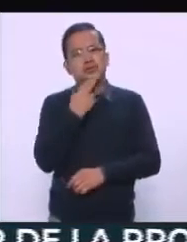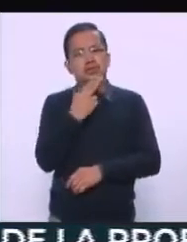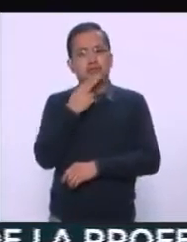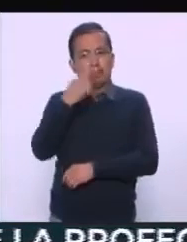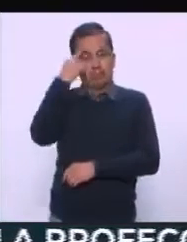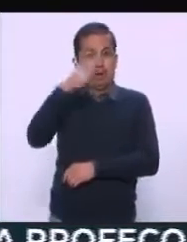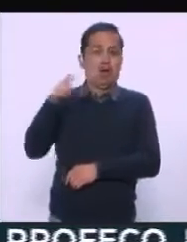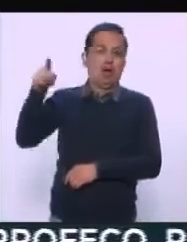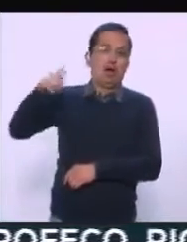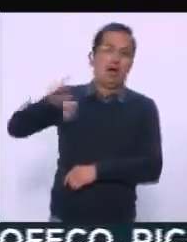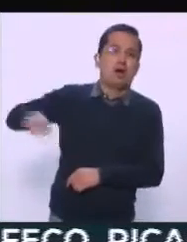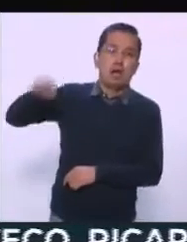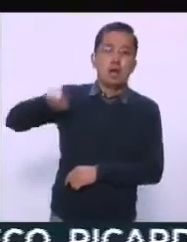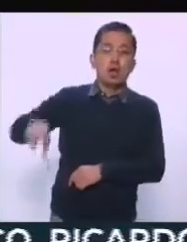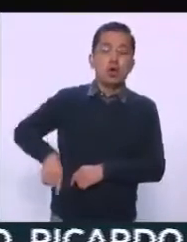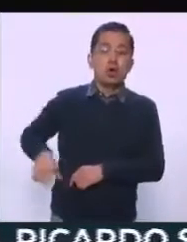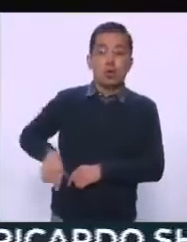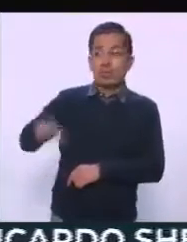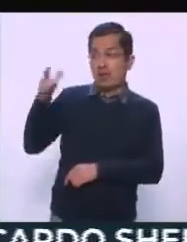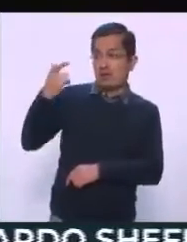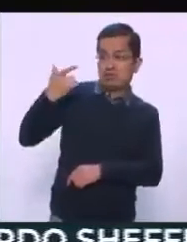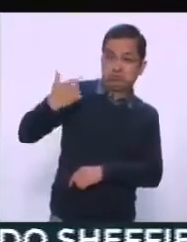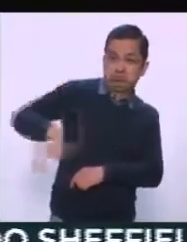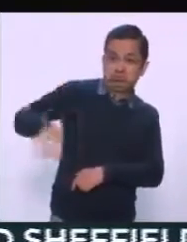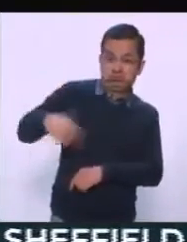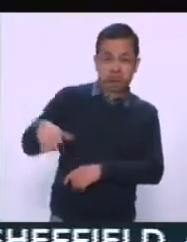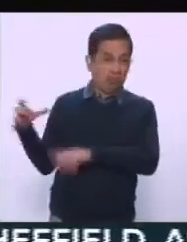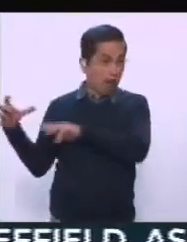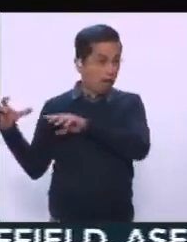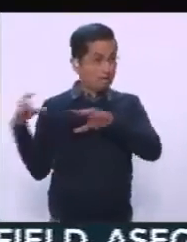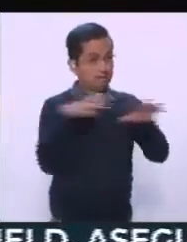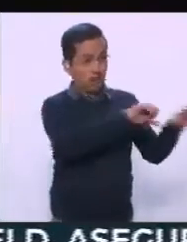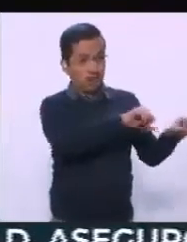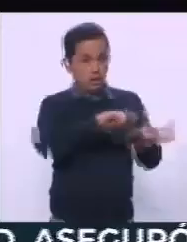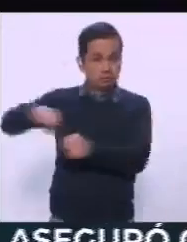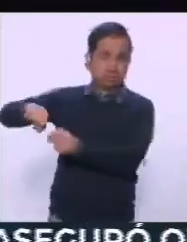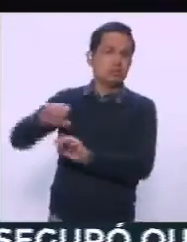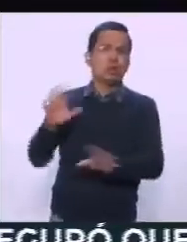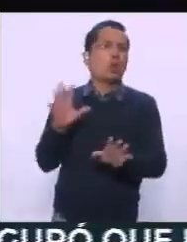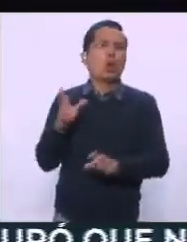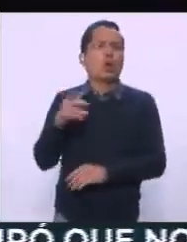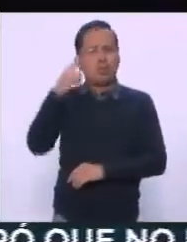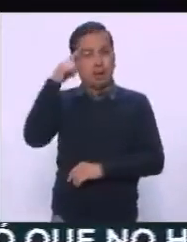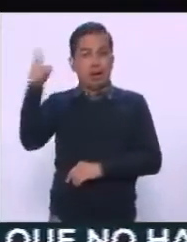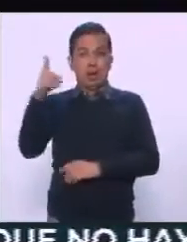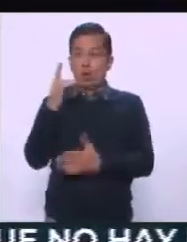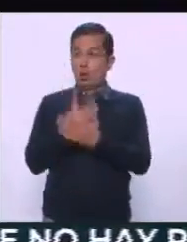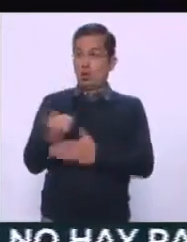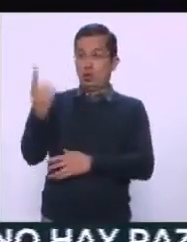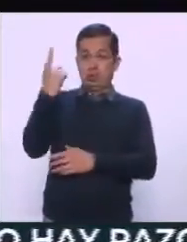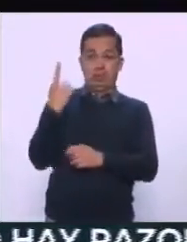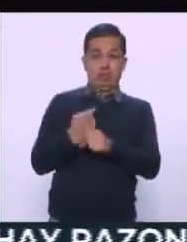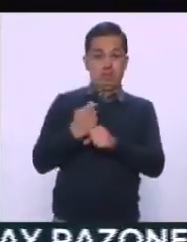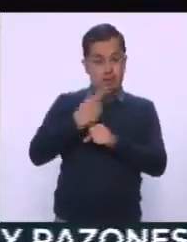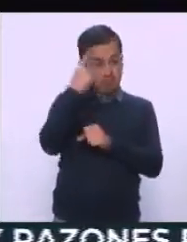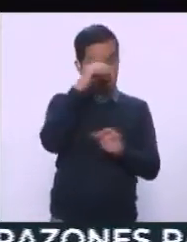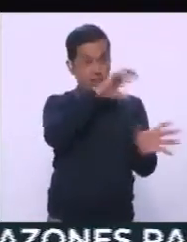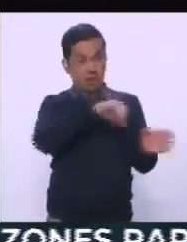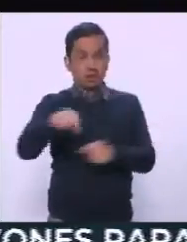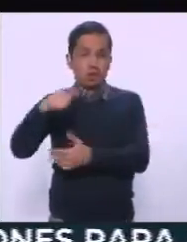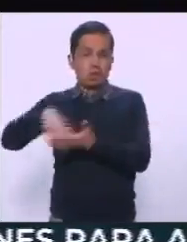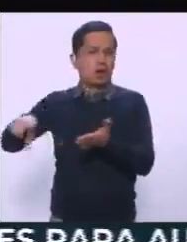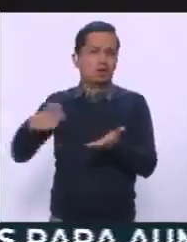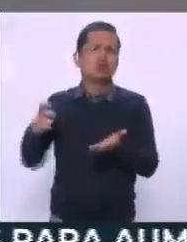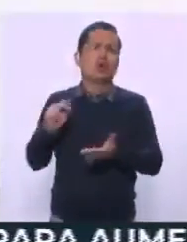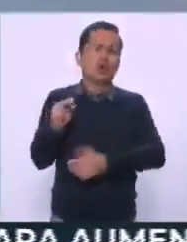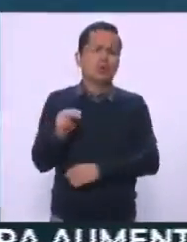puro acaparamiento, que por puro poder de compra de los mercados desarrollados, pues ellos sean los primeros en recibirla, ¿no? Va a